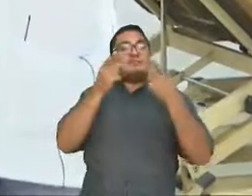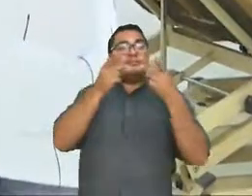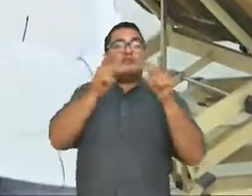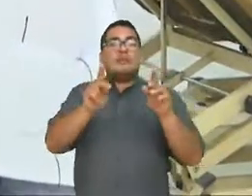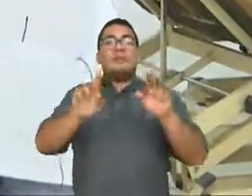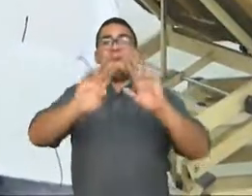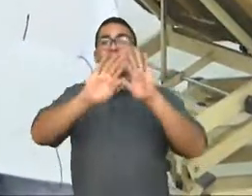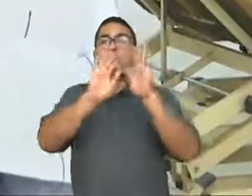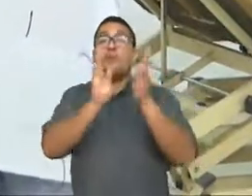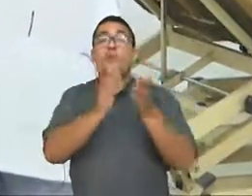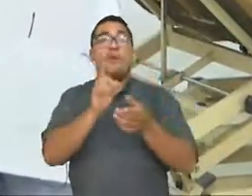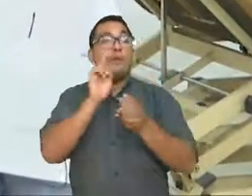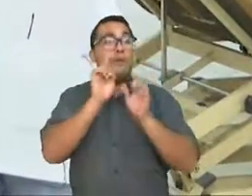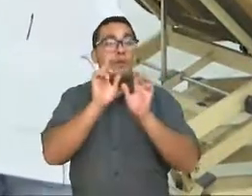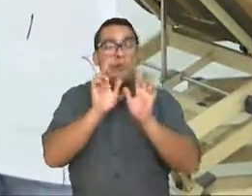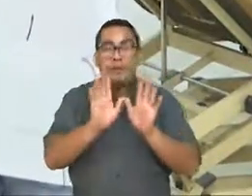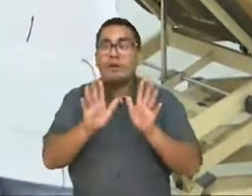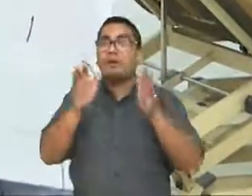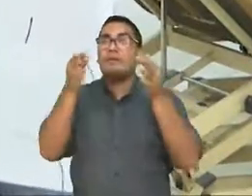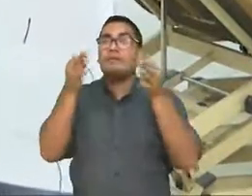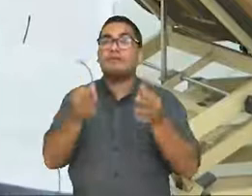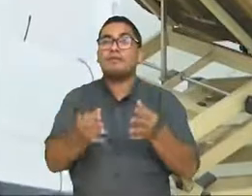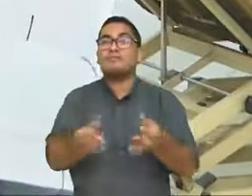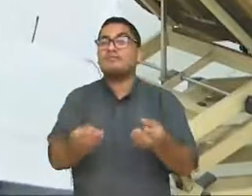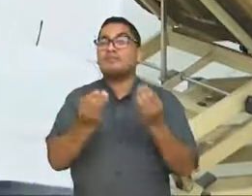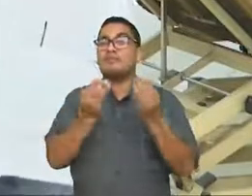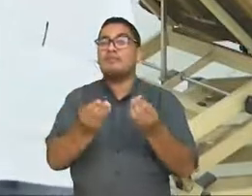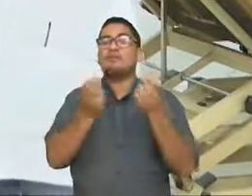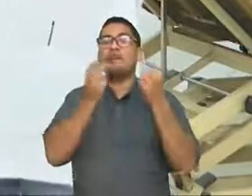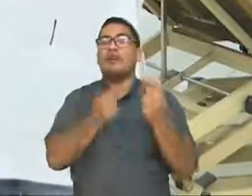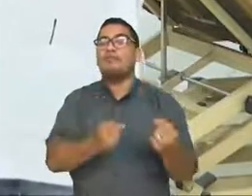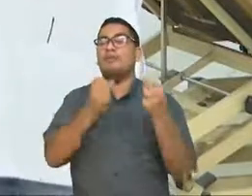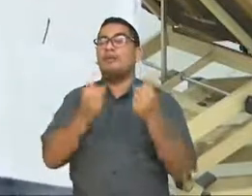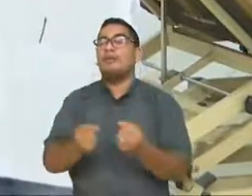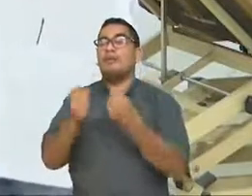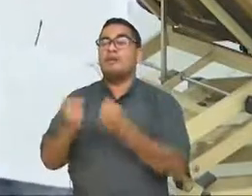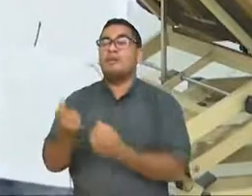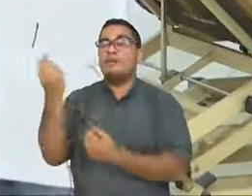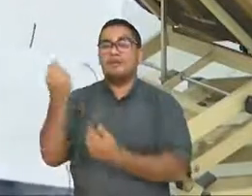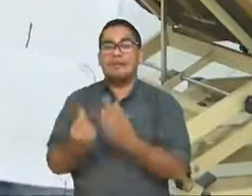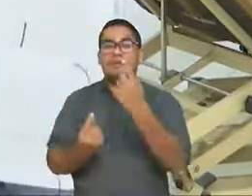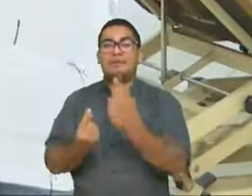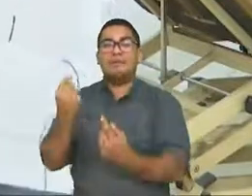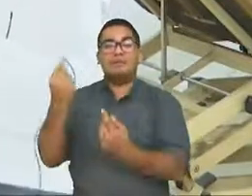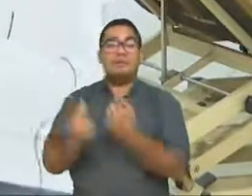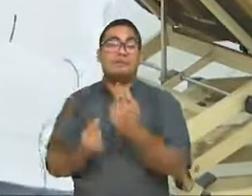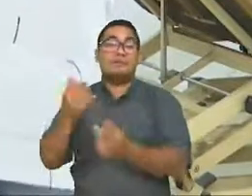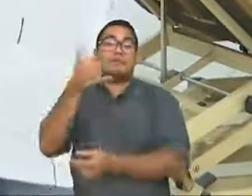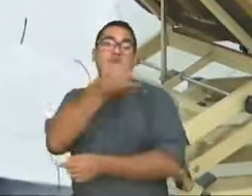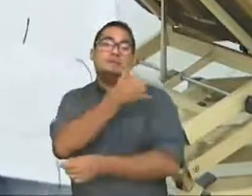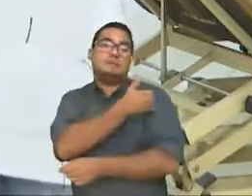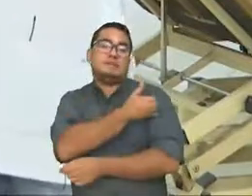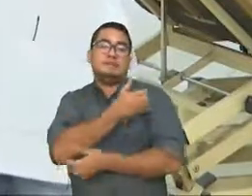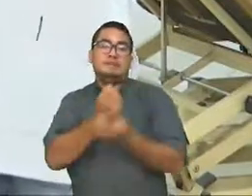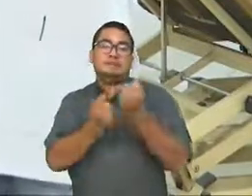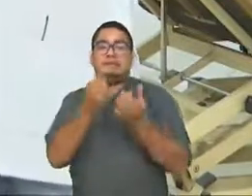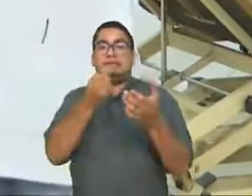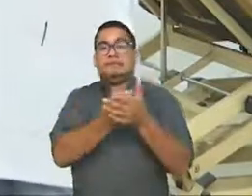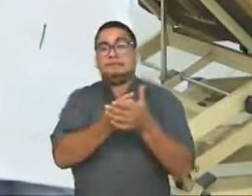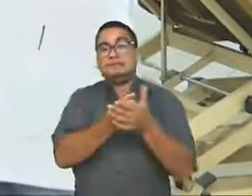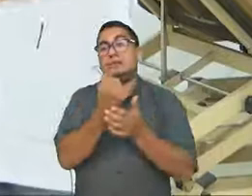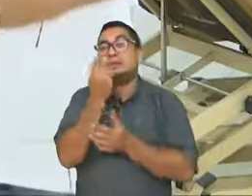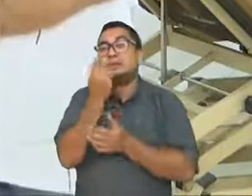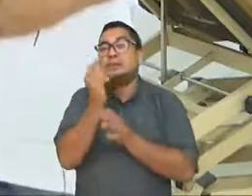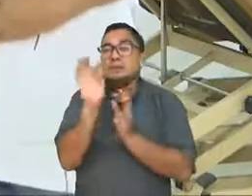más precavidas. ¿Vienen más hombres? ¿Sí? La mayoría son hombres y el 1% se podría considerar que es la mujer. Pero